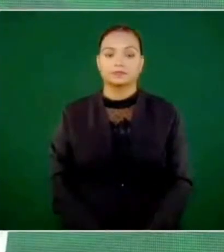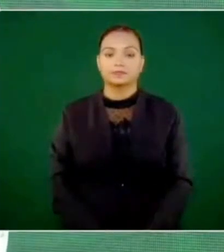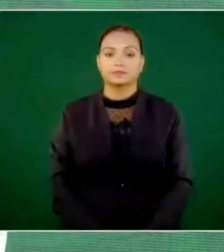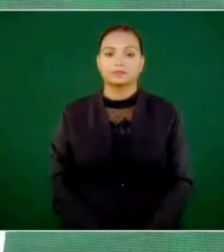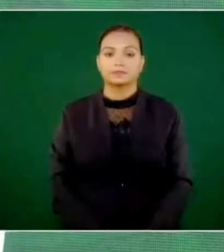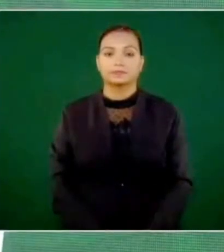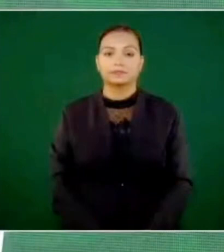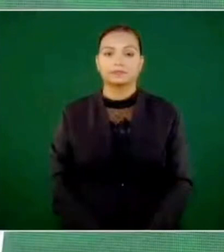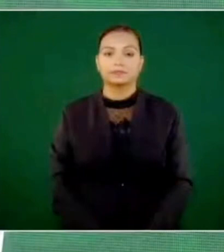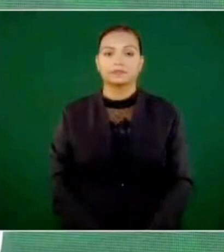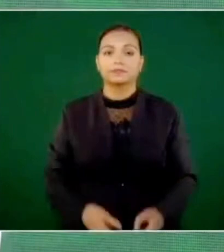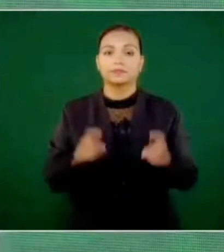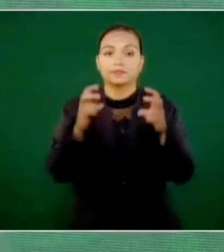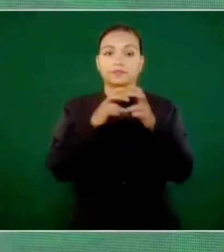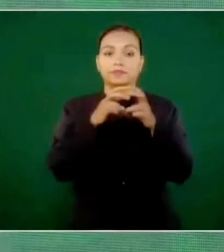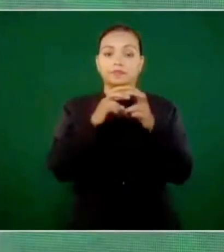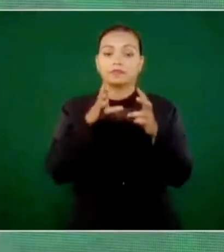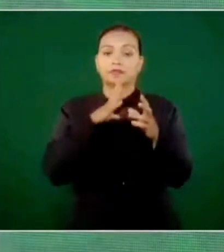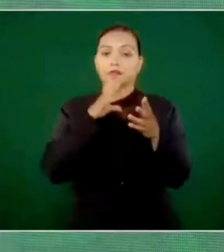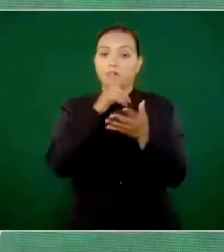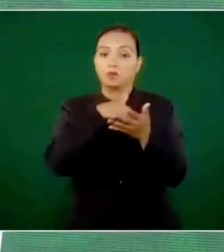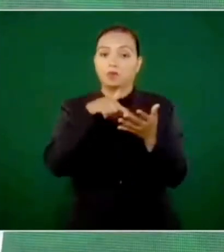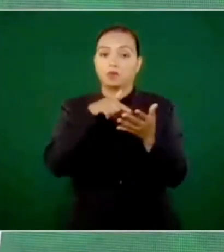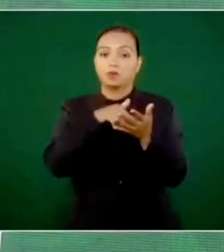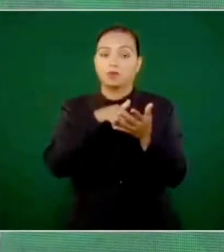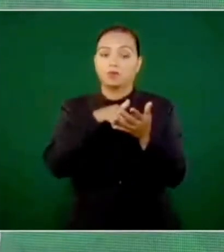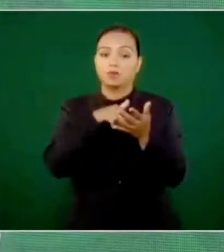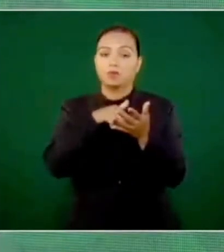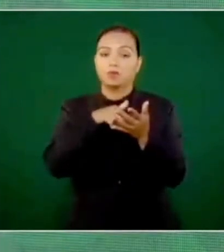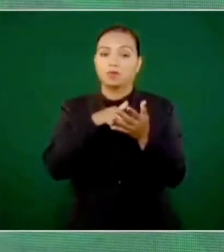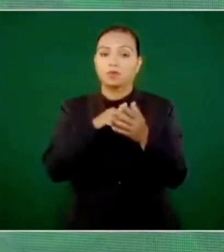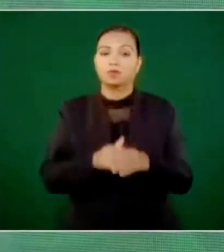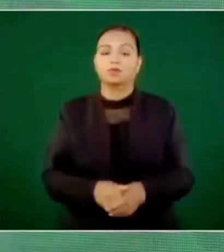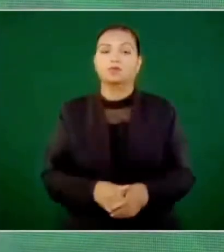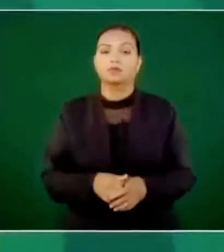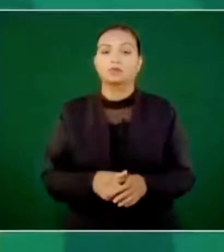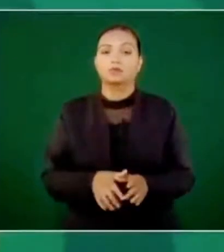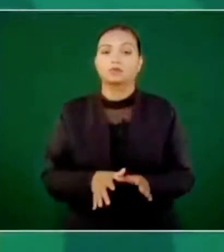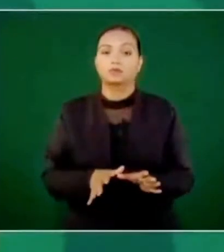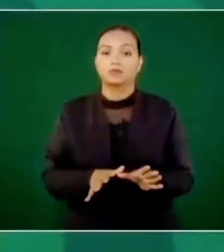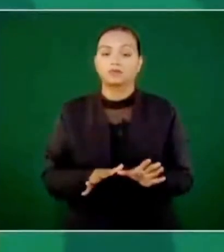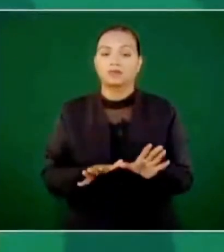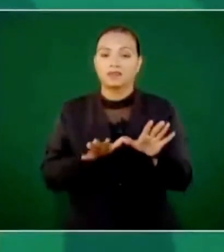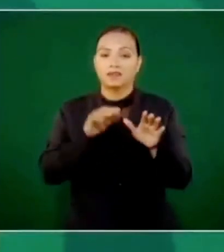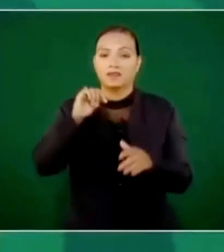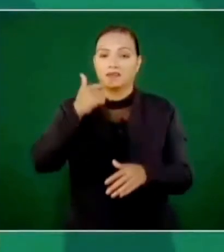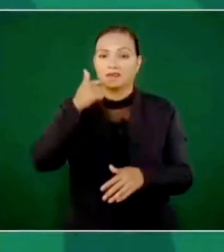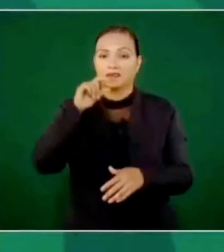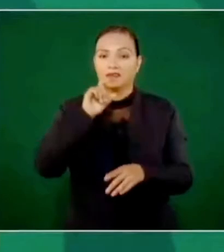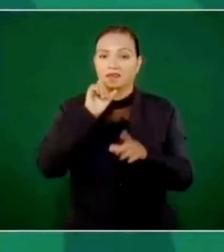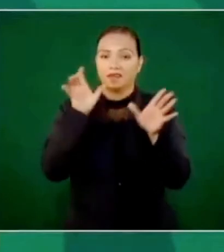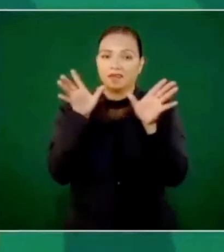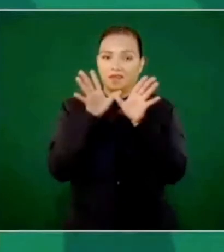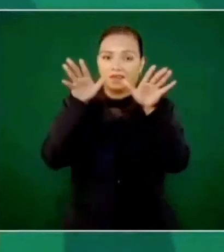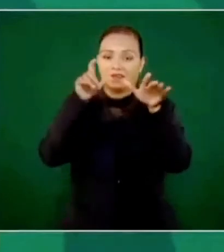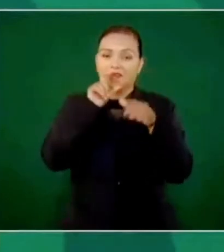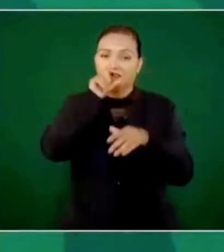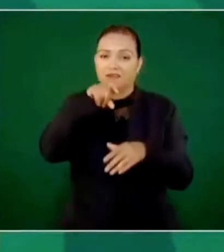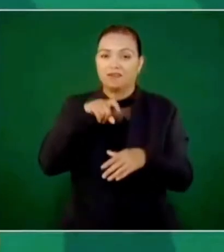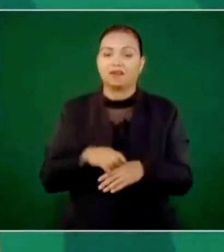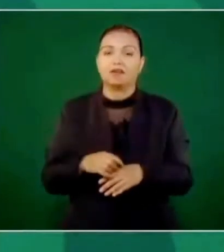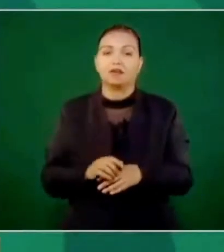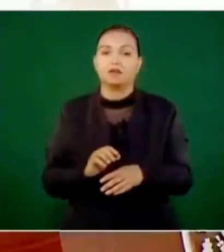Tampico estaba la sede de El Águila, la compañía petrolera extranjera.